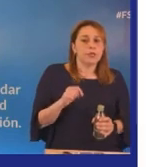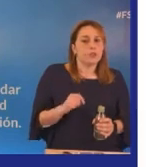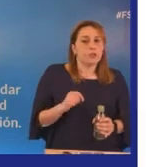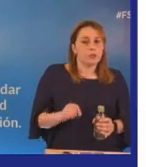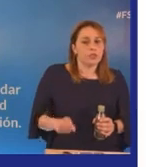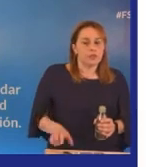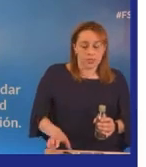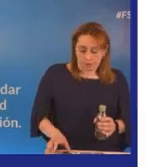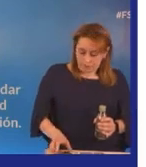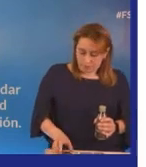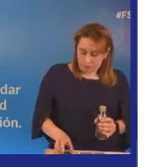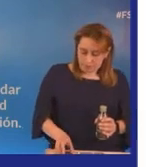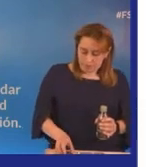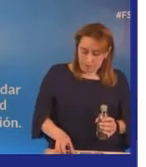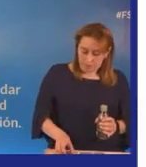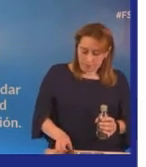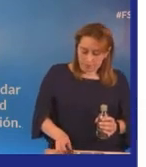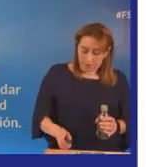la menor ayuda posible.